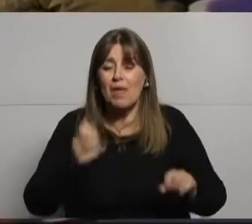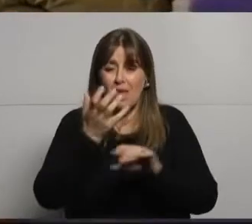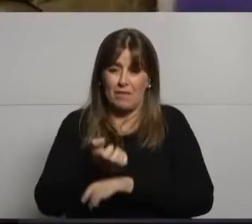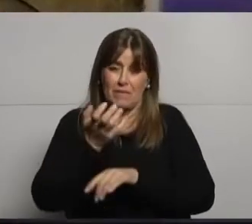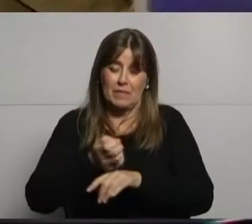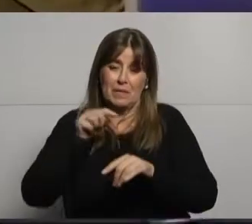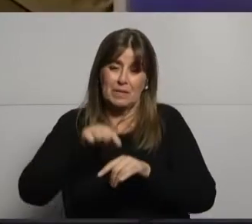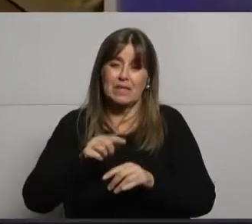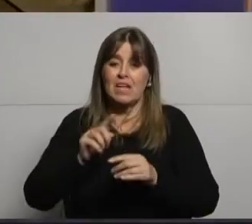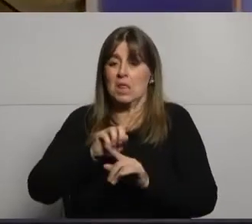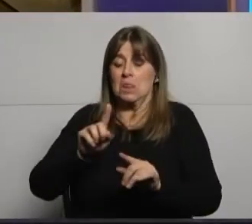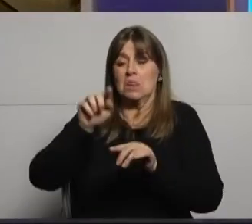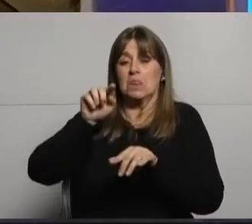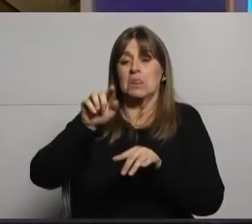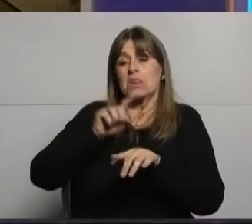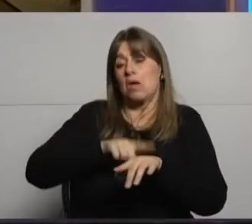tiempos de no pandemia.